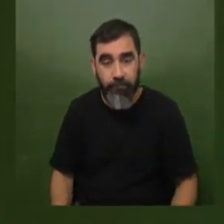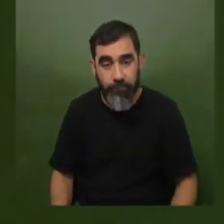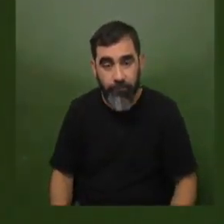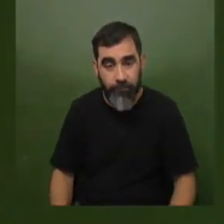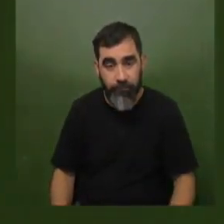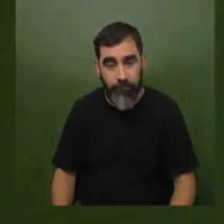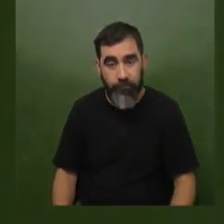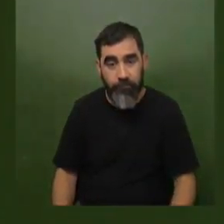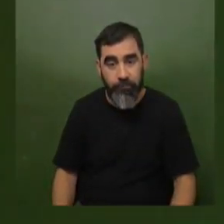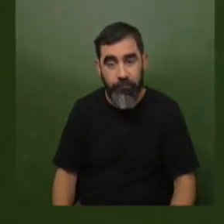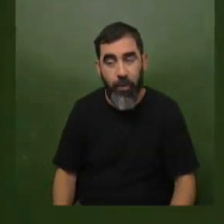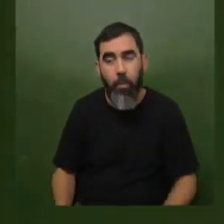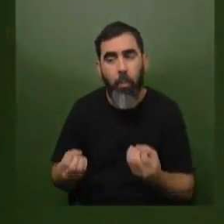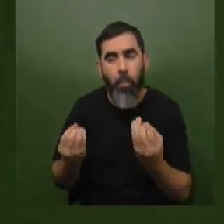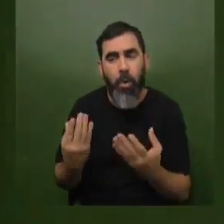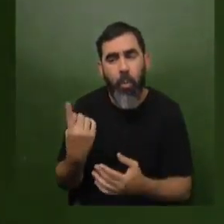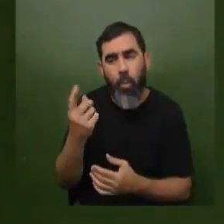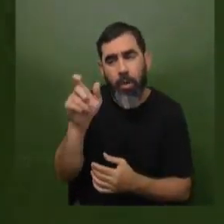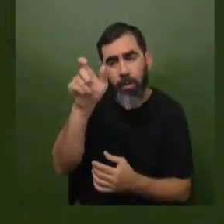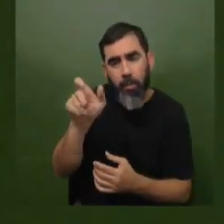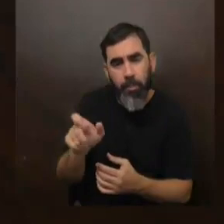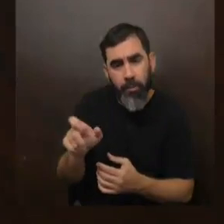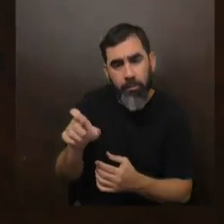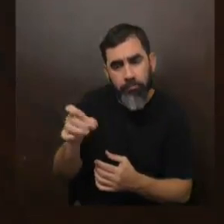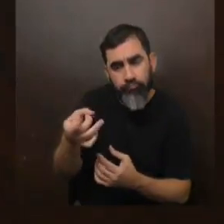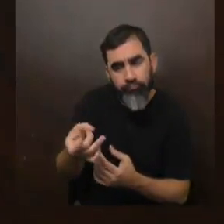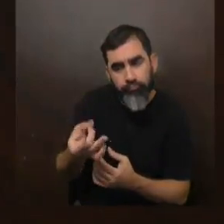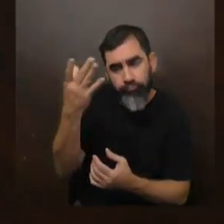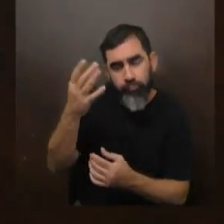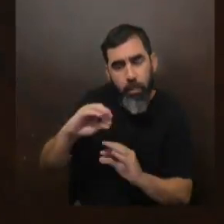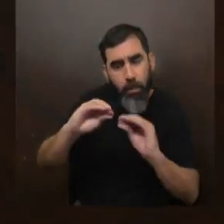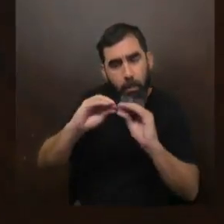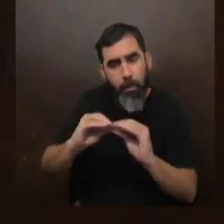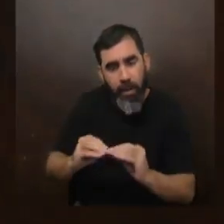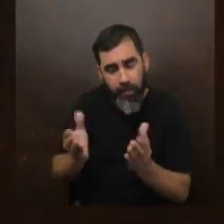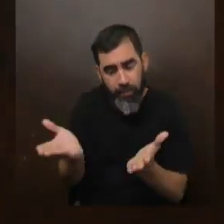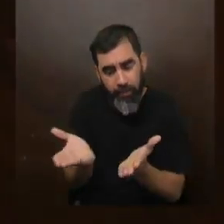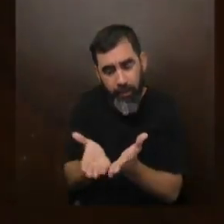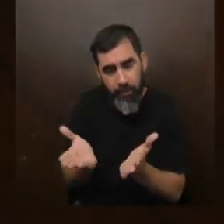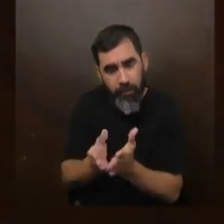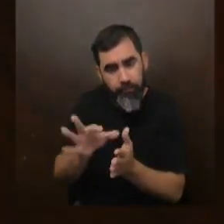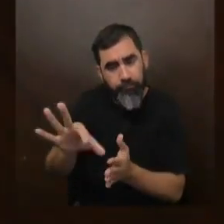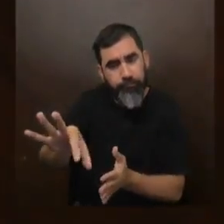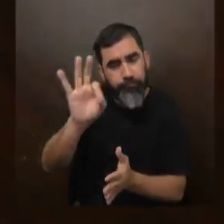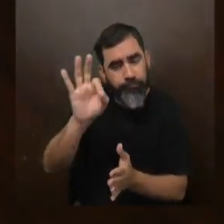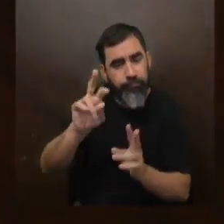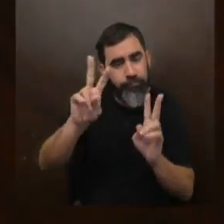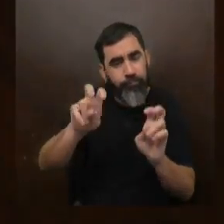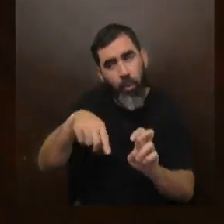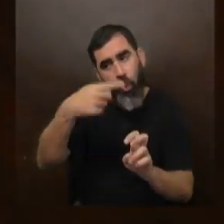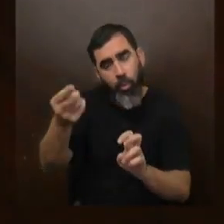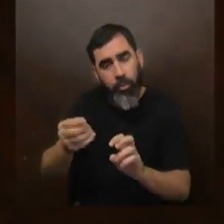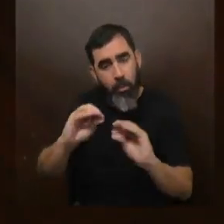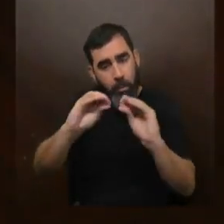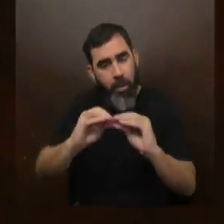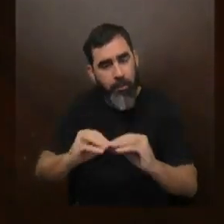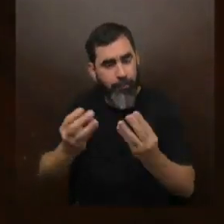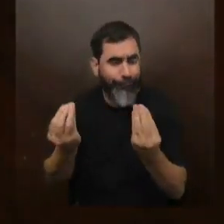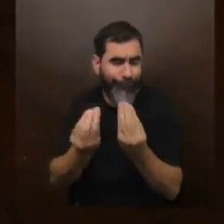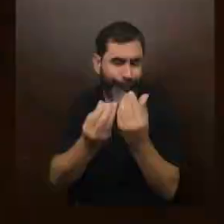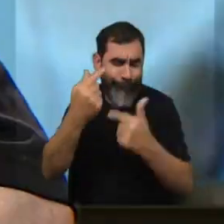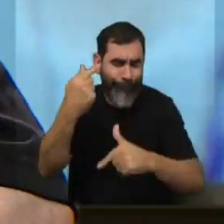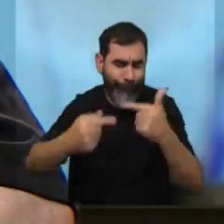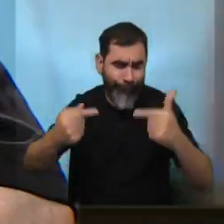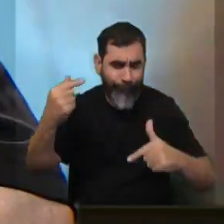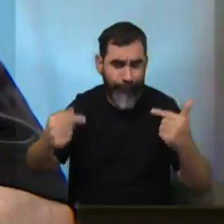¿Qué es lo que hace que una persona que se especializa, se capacita en matemáticas, elija un rumbo u otro? Porque la matemática es enorme. No